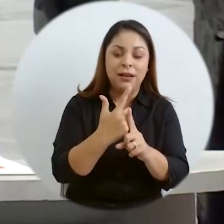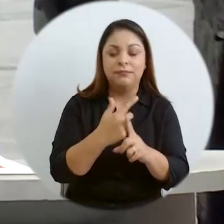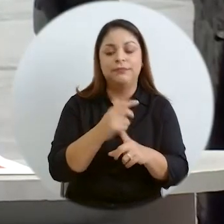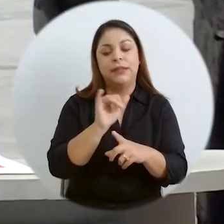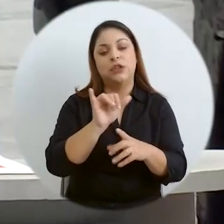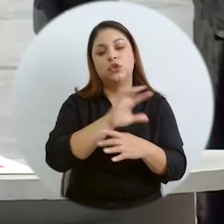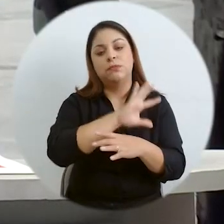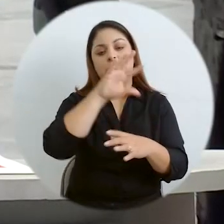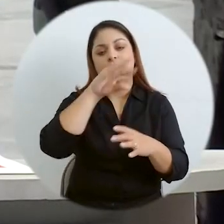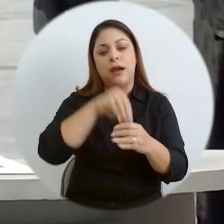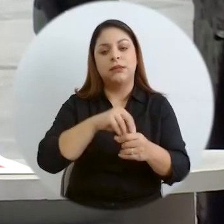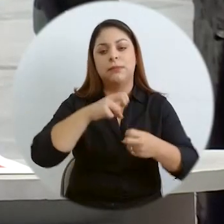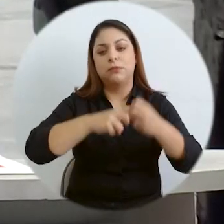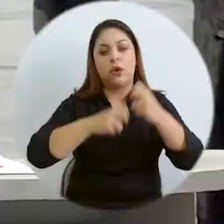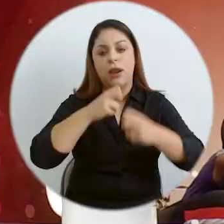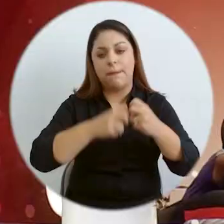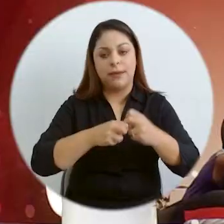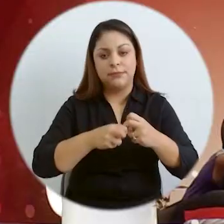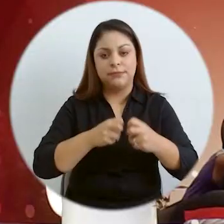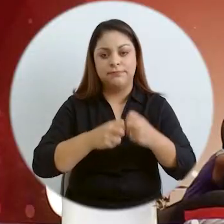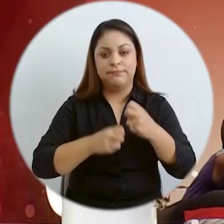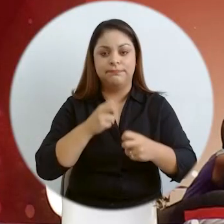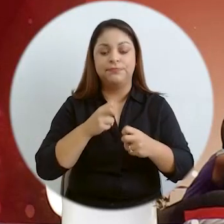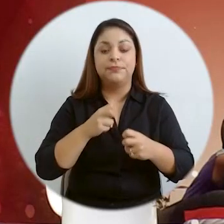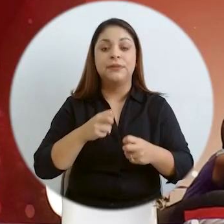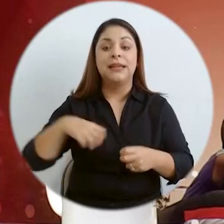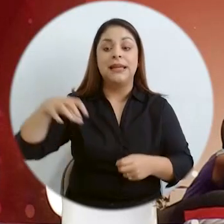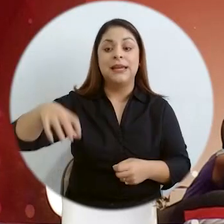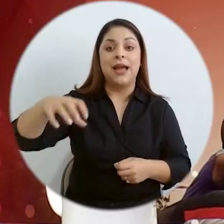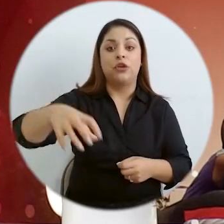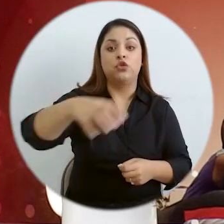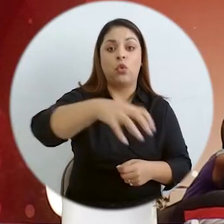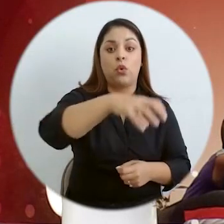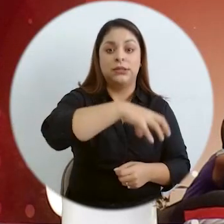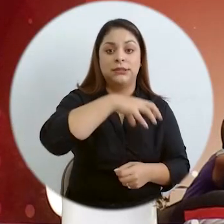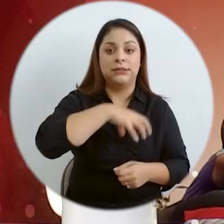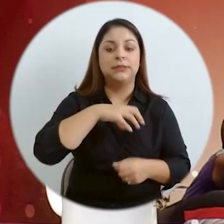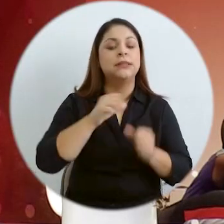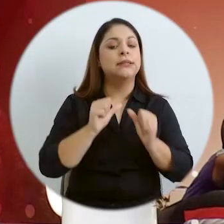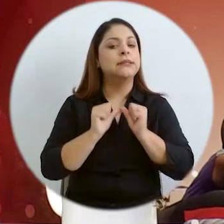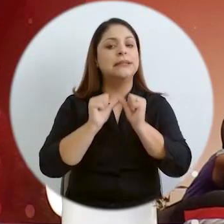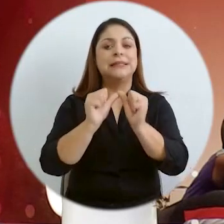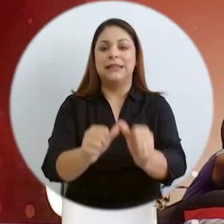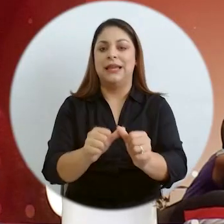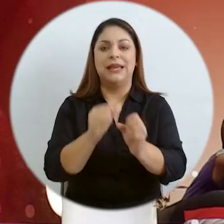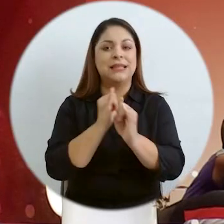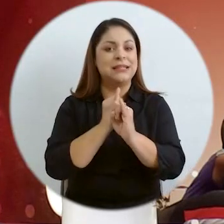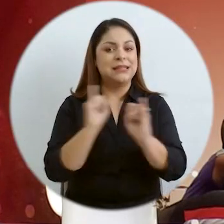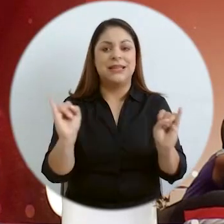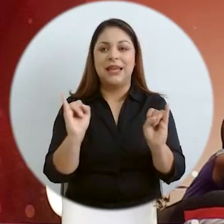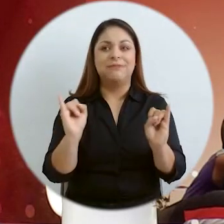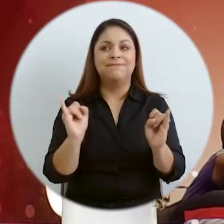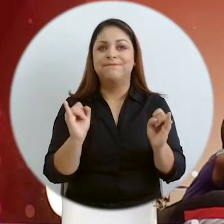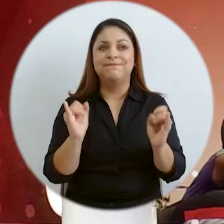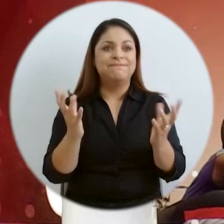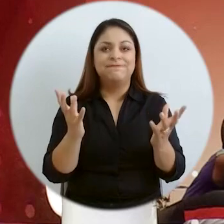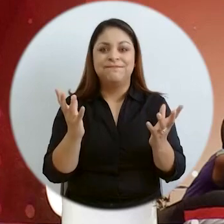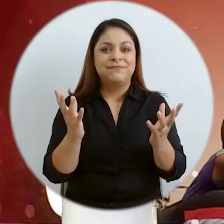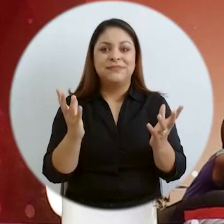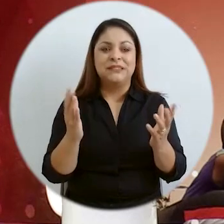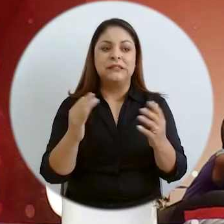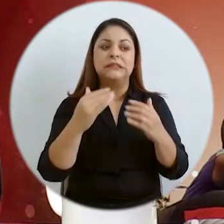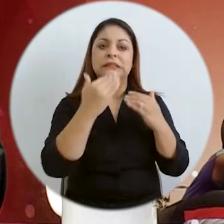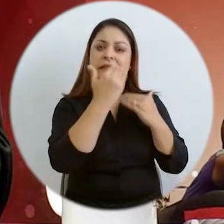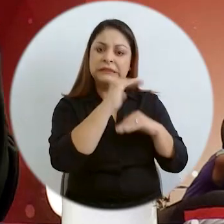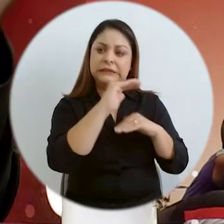social, que es parte de toda esta problemática, y los cantones pues siguen sin trazar las